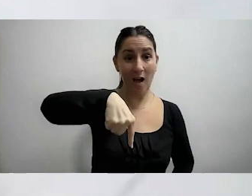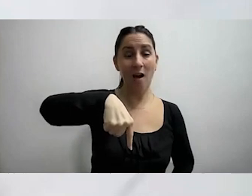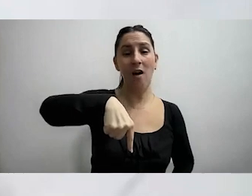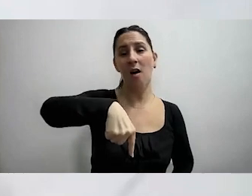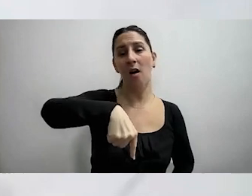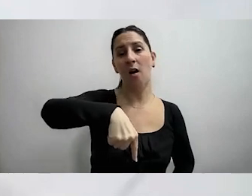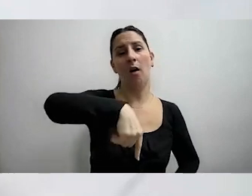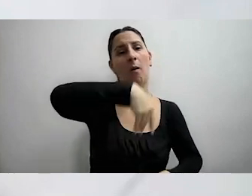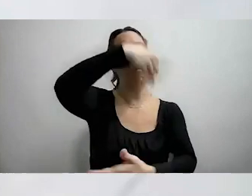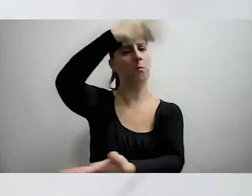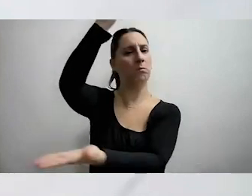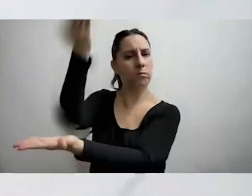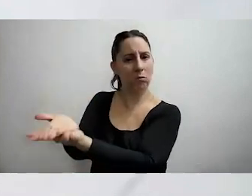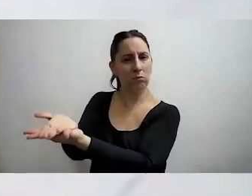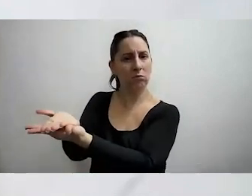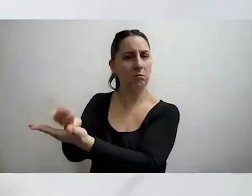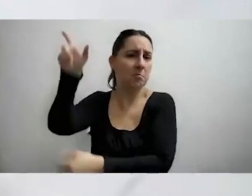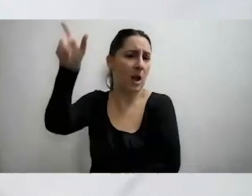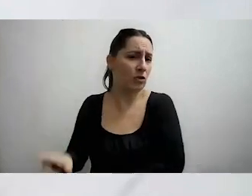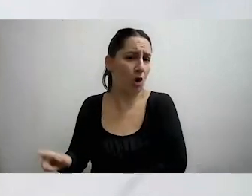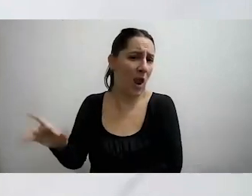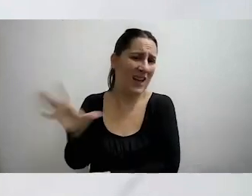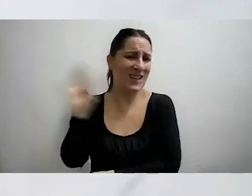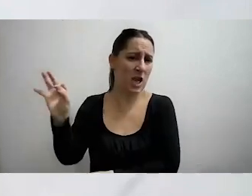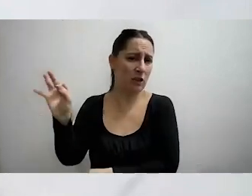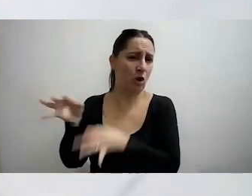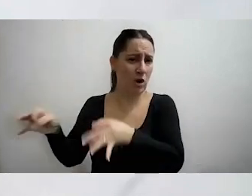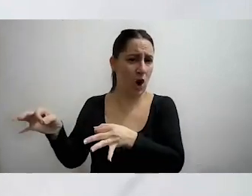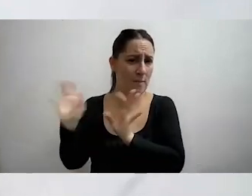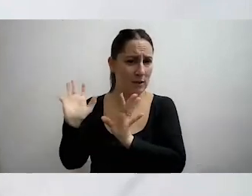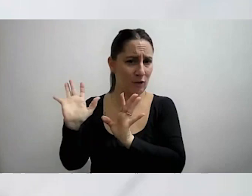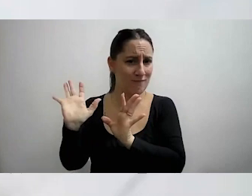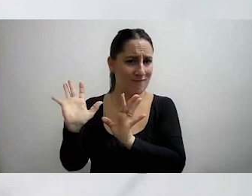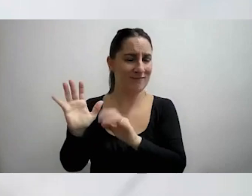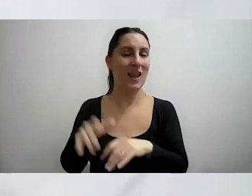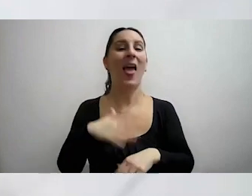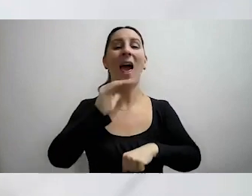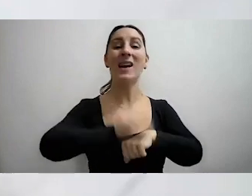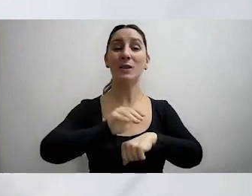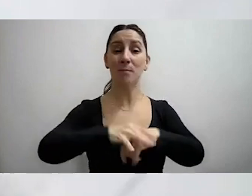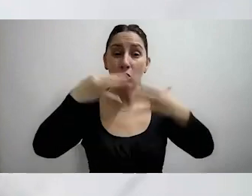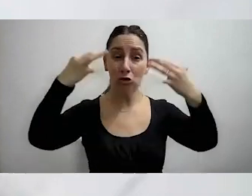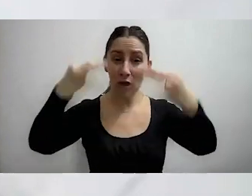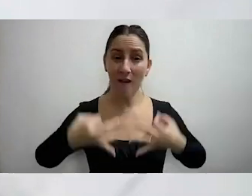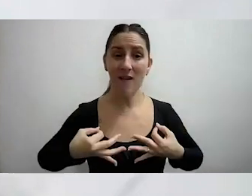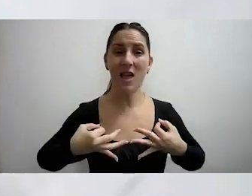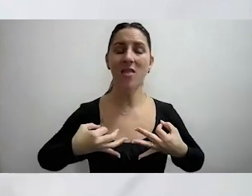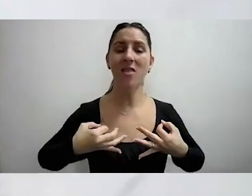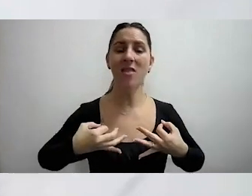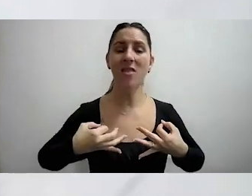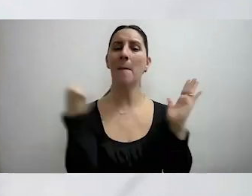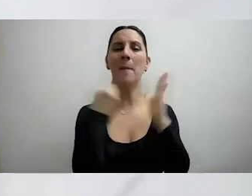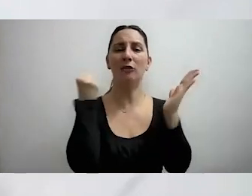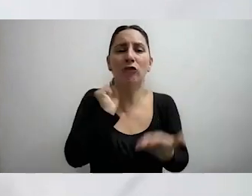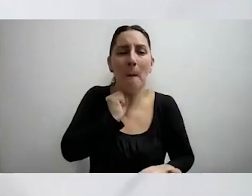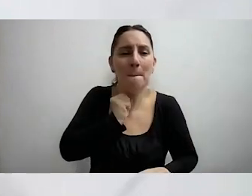cae en la cabeza de un pobre tipo a 500 kilómetros. O sea, la responsabilidad y el impacto, la huella